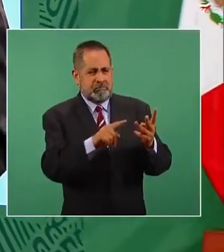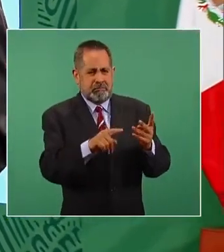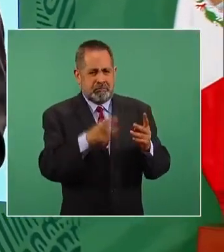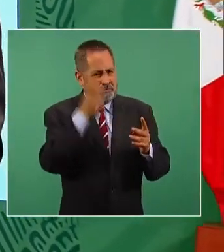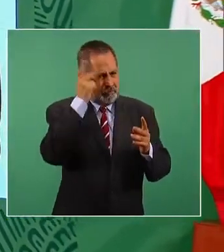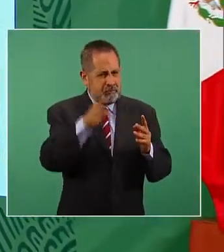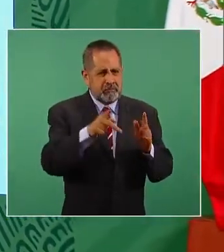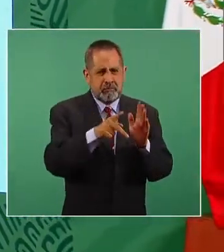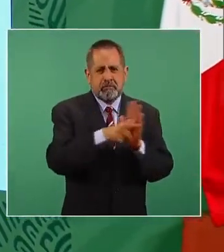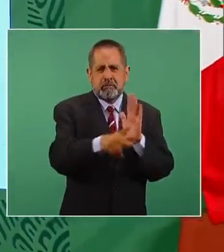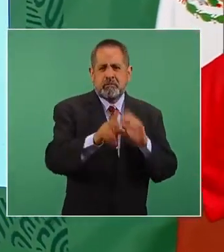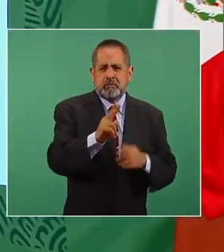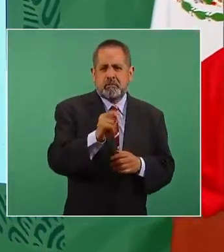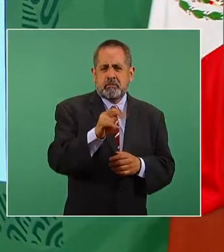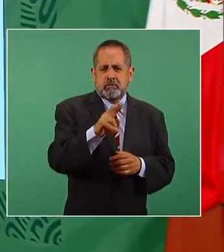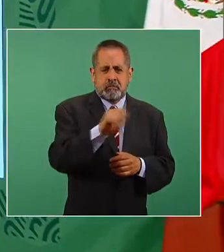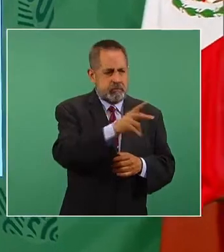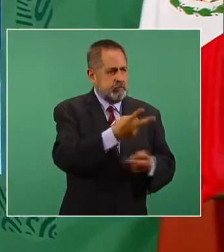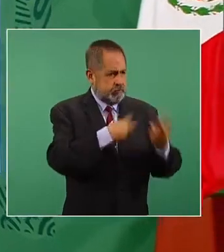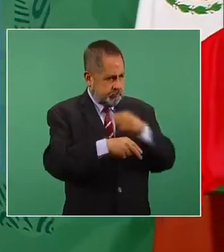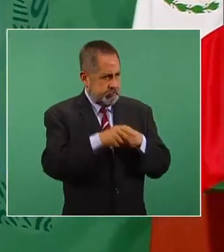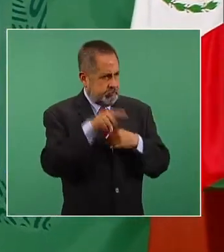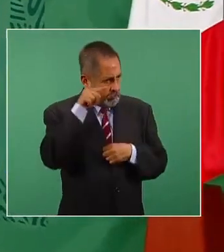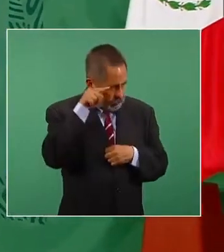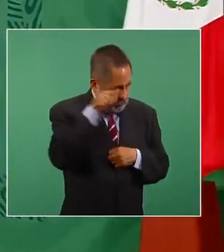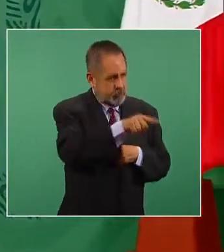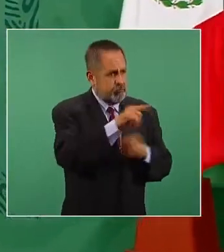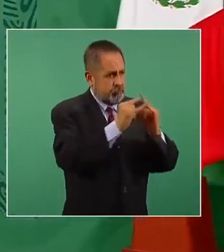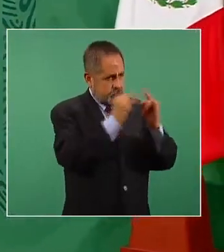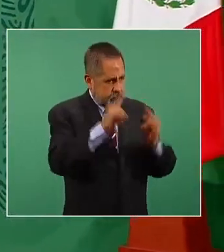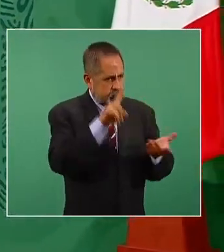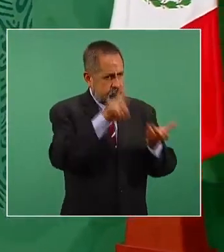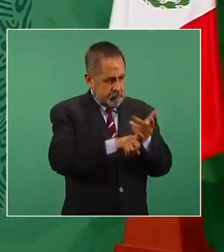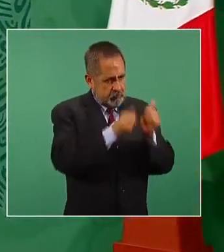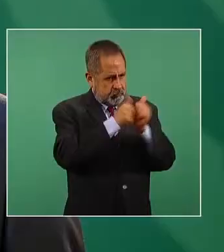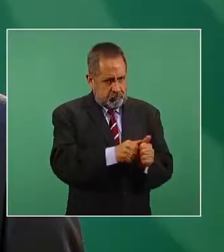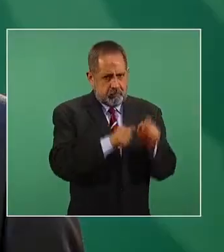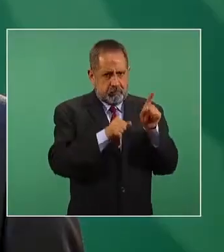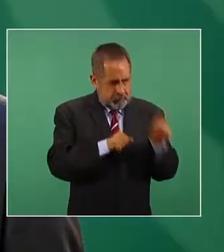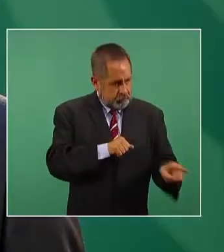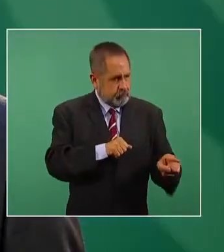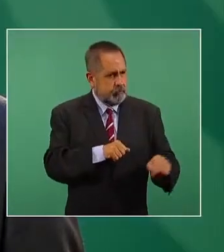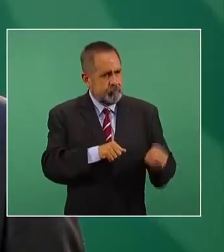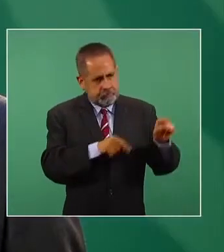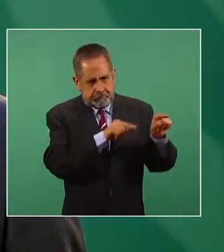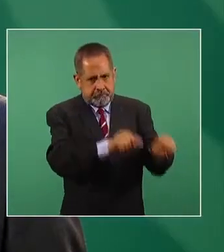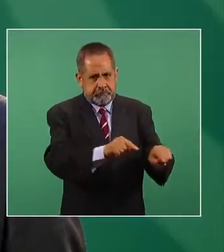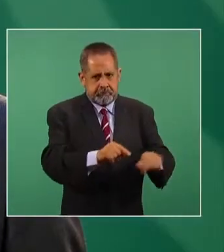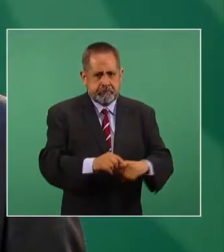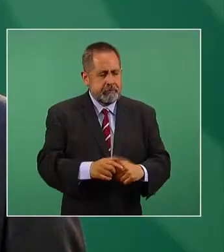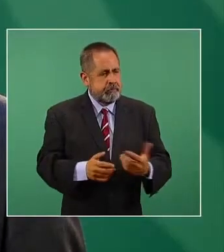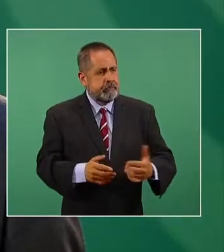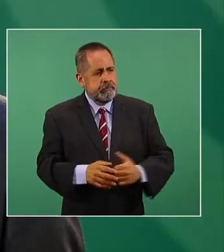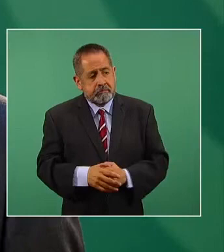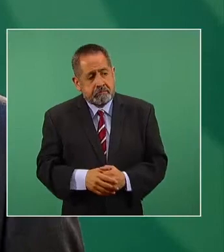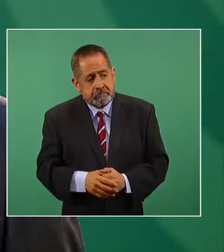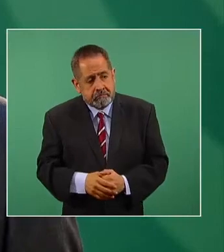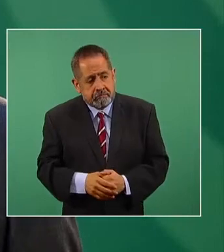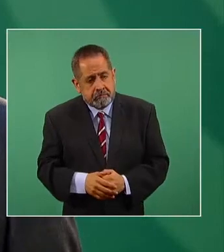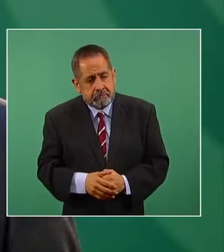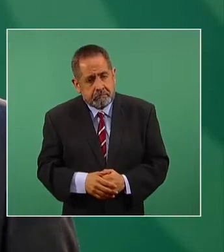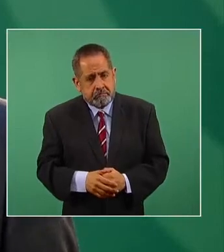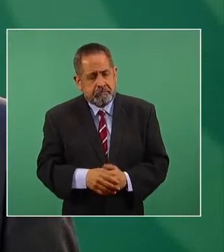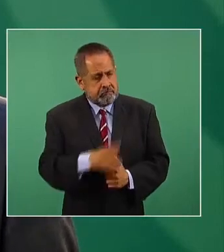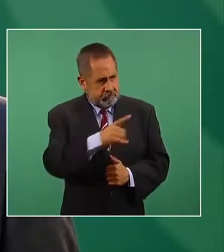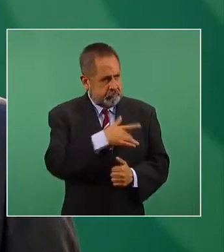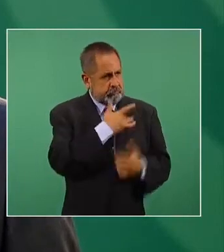Universal, que vinieran aquí a poner sus campamentos, que